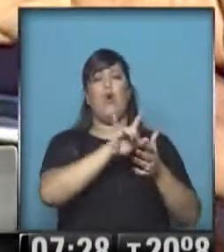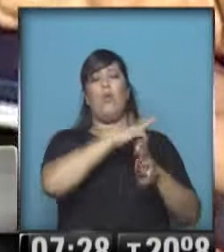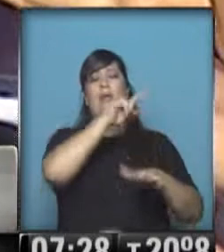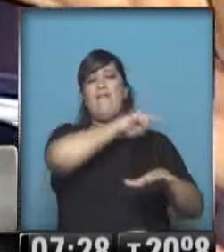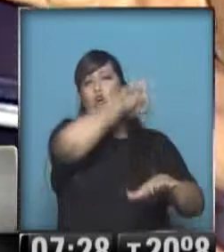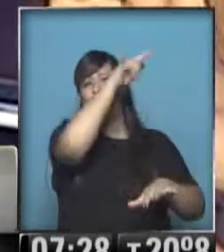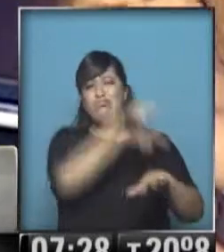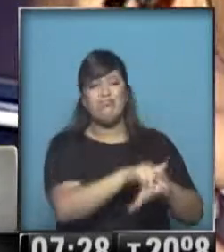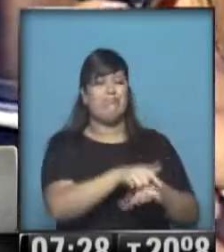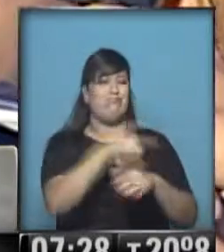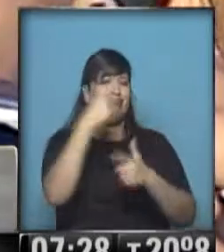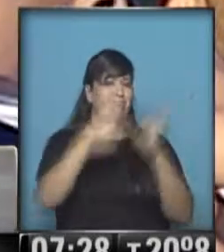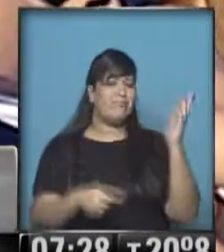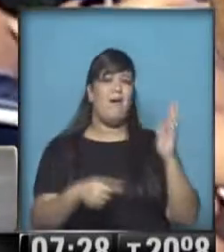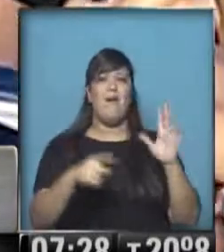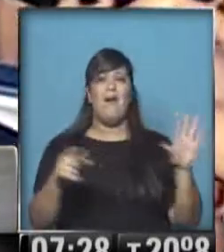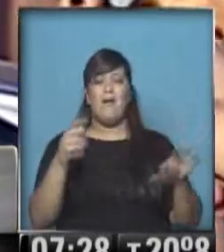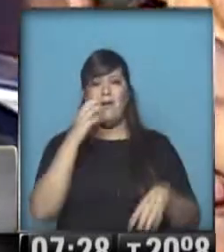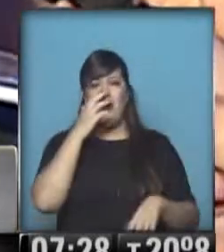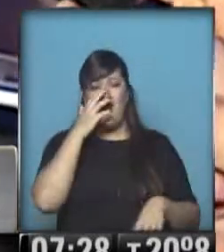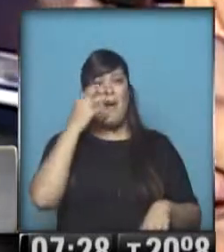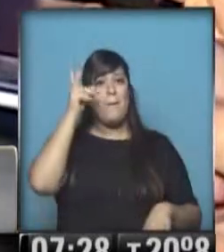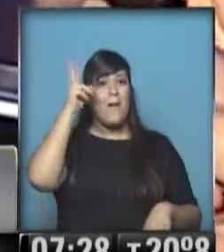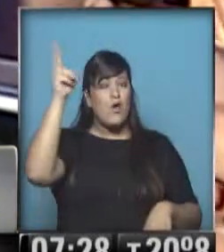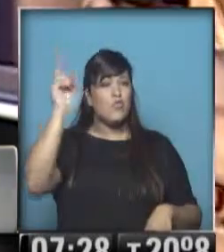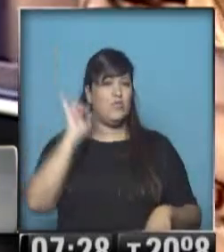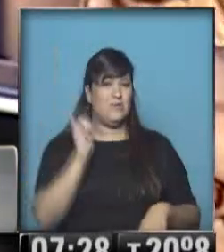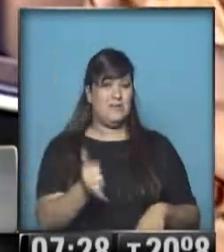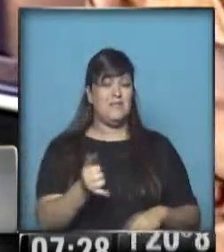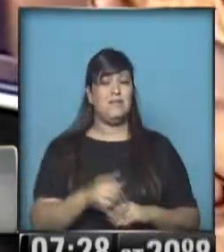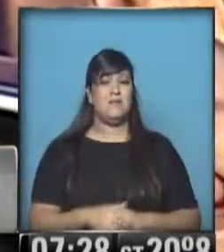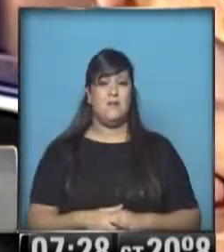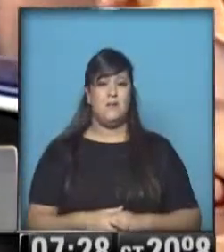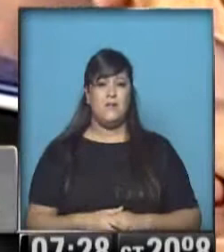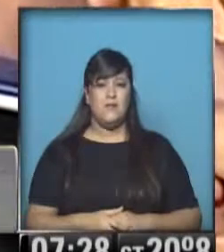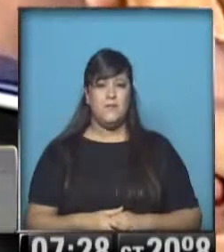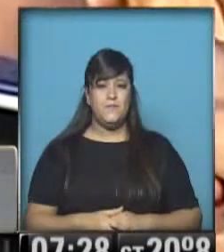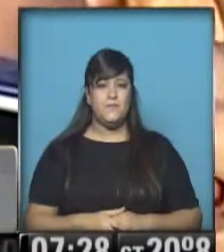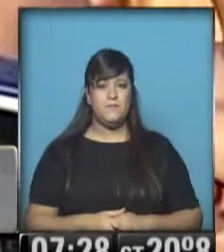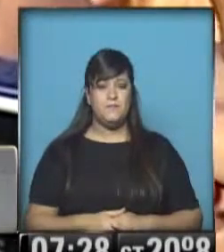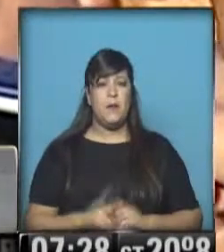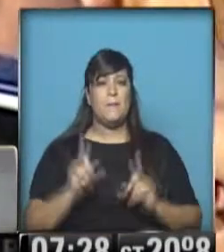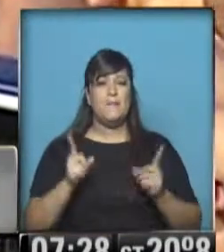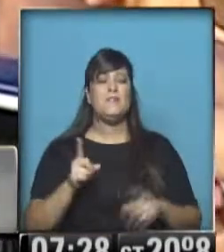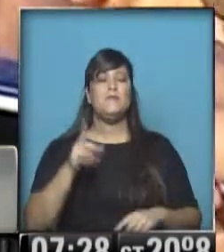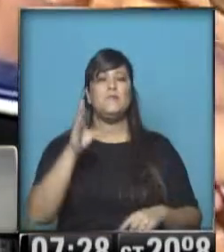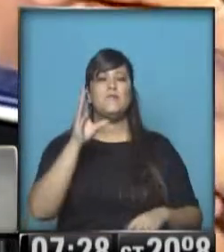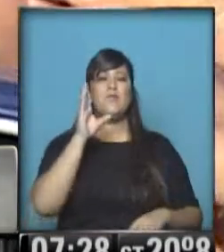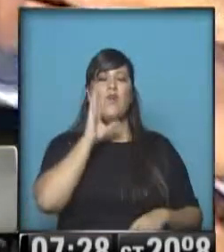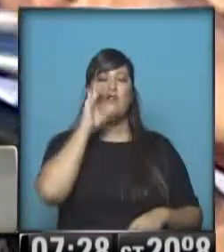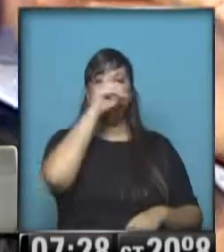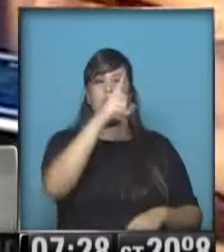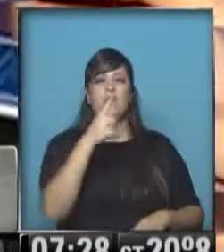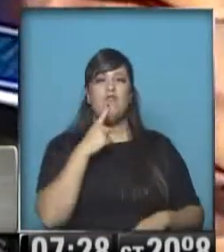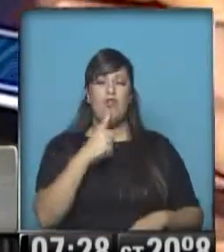cosas que no existían. Existió en el mundo solamente en Perú lo que los americanos llamaban Air Bridge